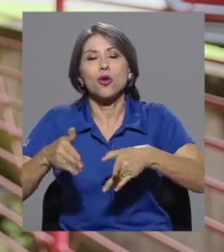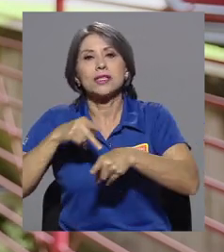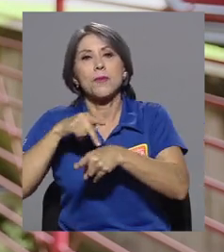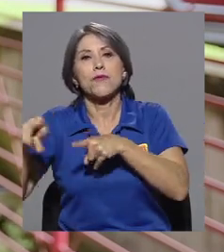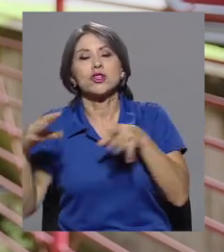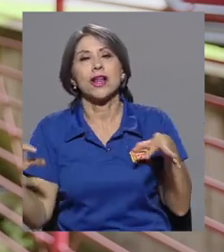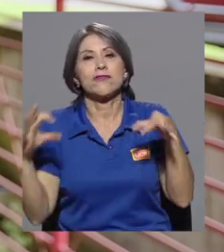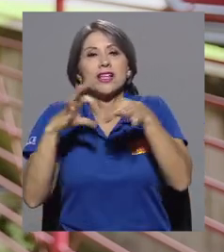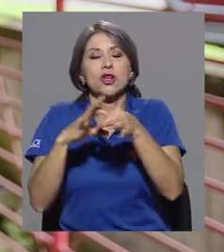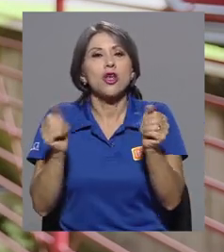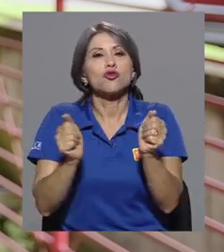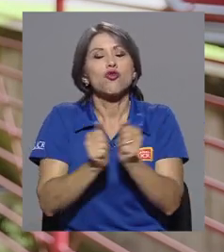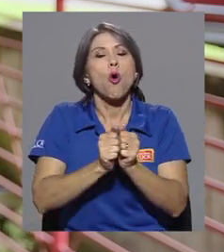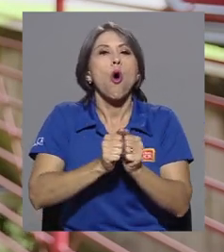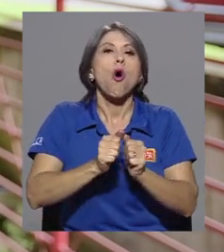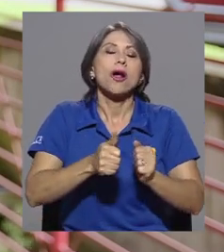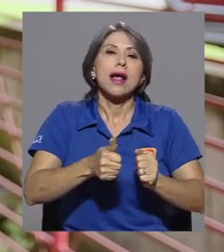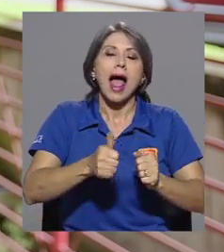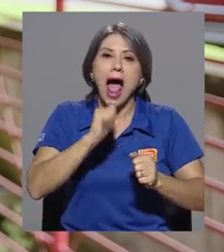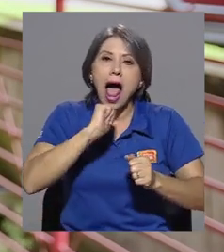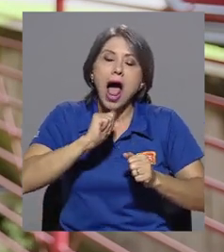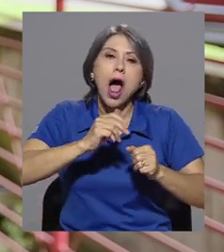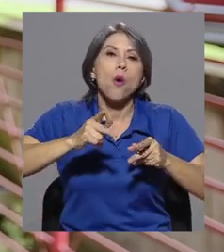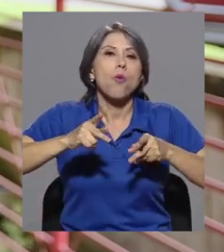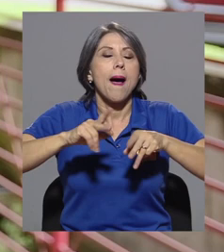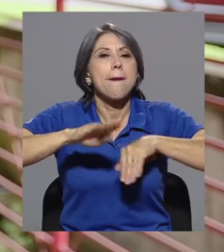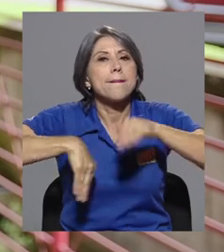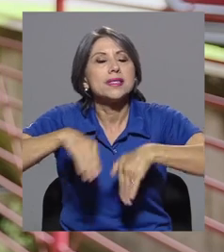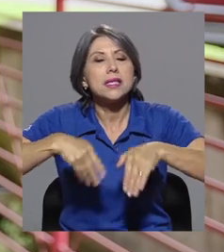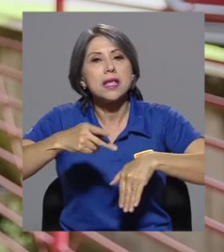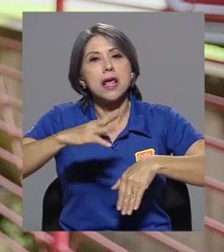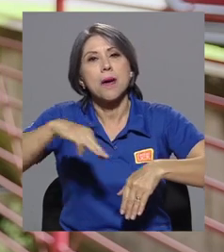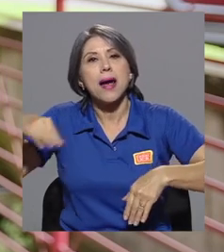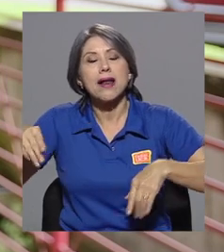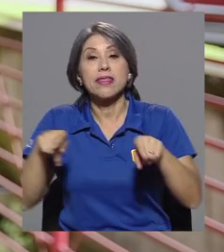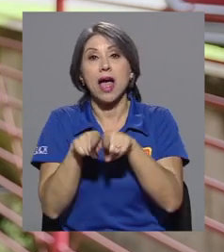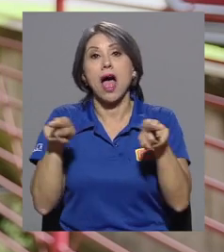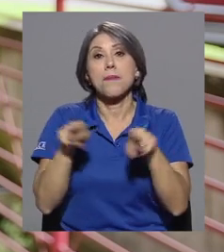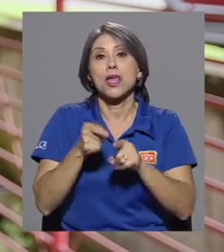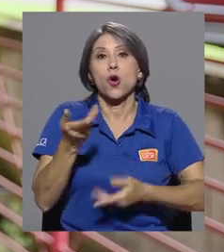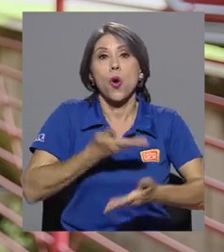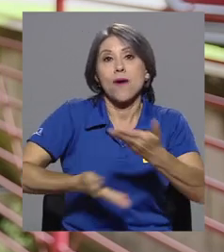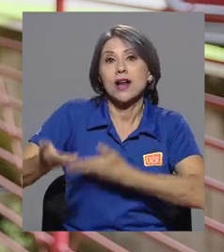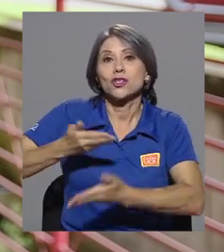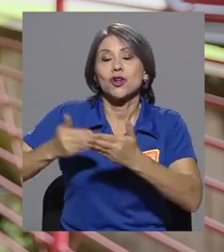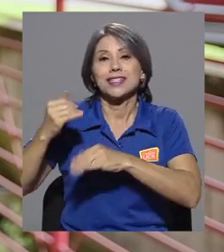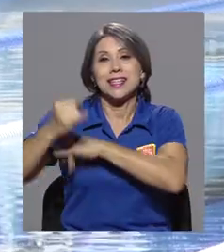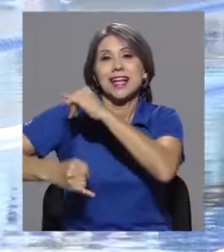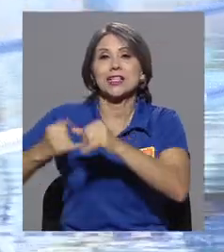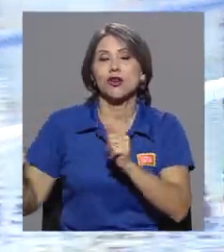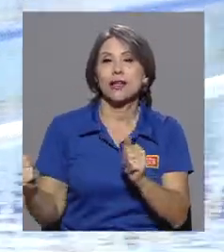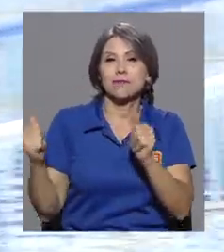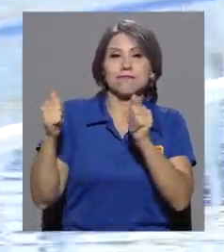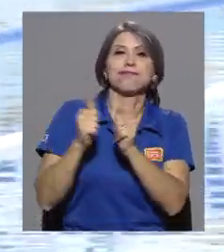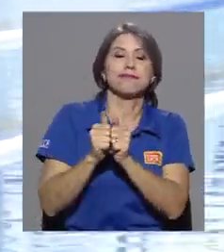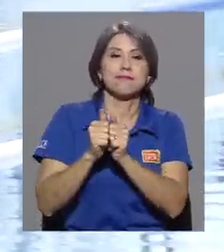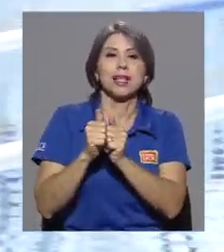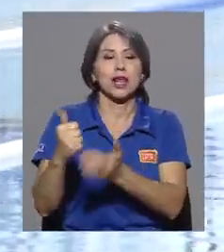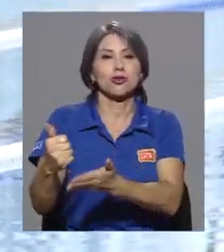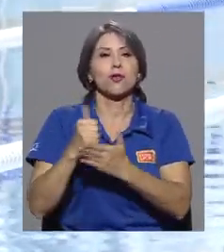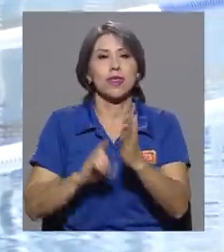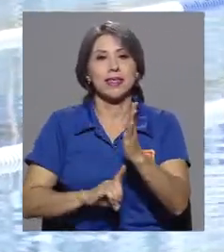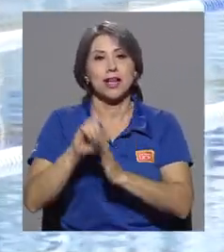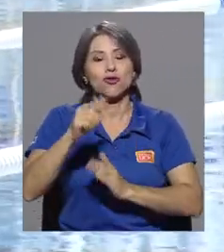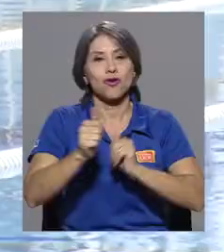relacionados con el medio acuático. Y buscamos también colaboraciones internacionales para que estén acá con nosotros y nos ayuden en el desarrollo del